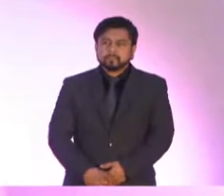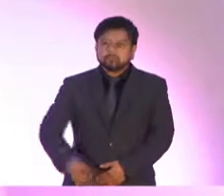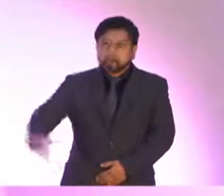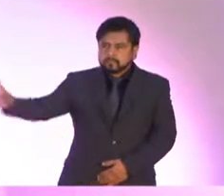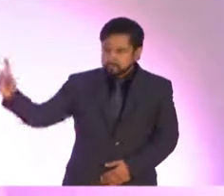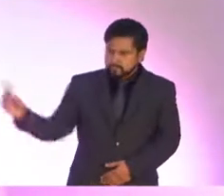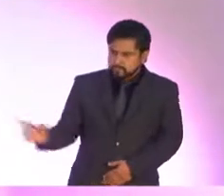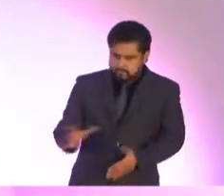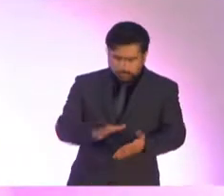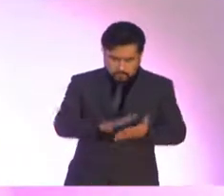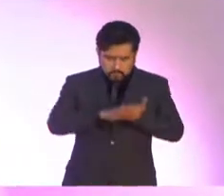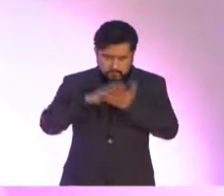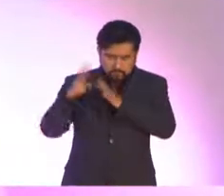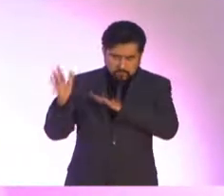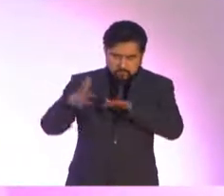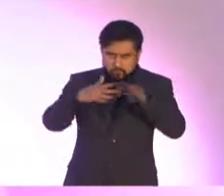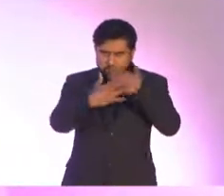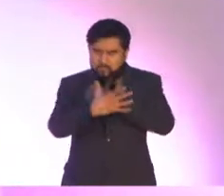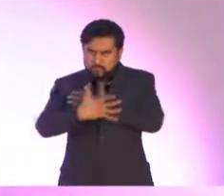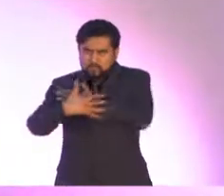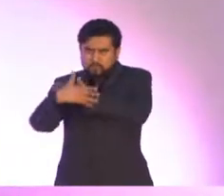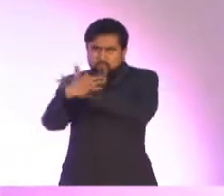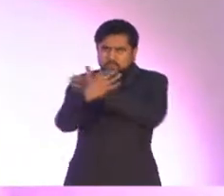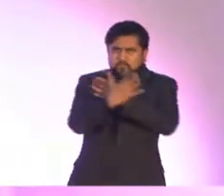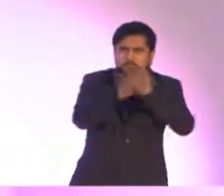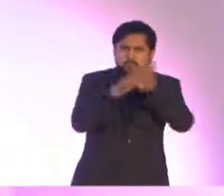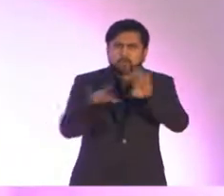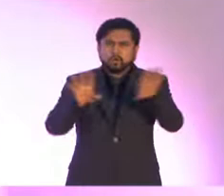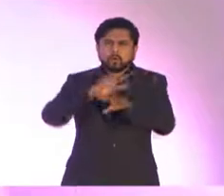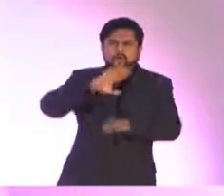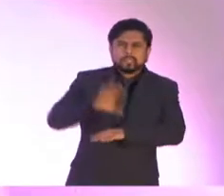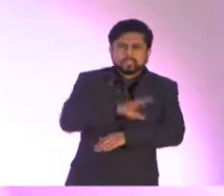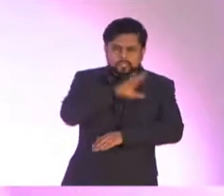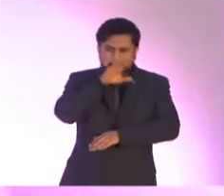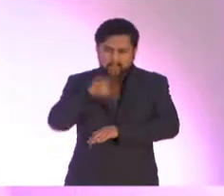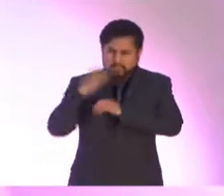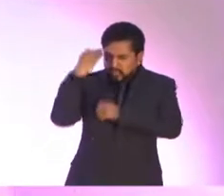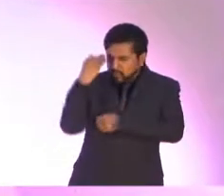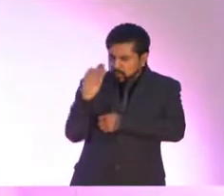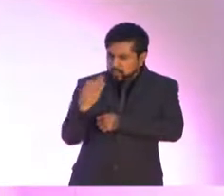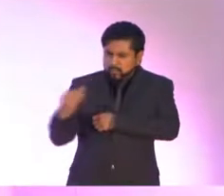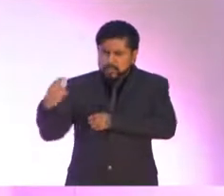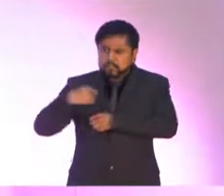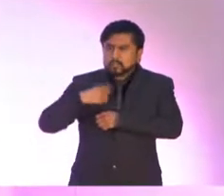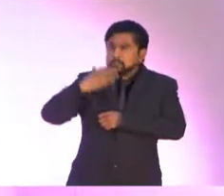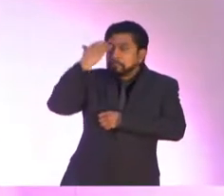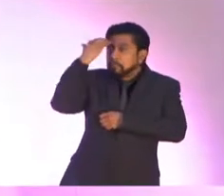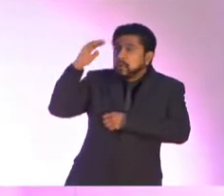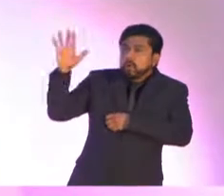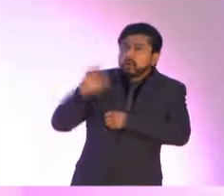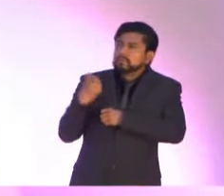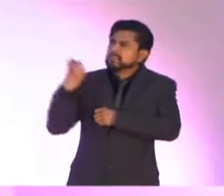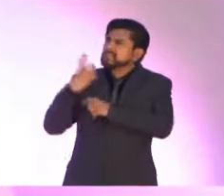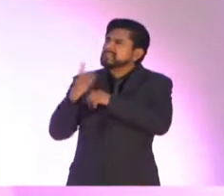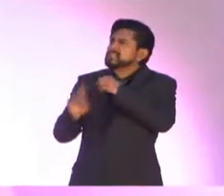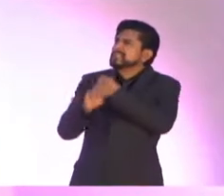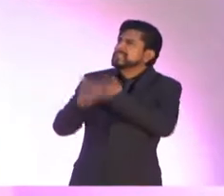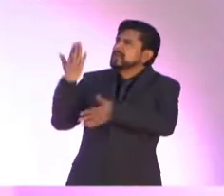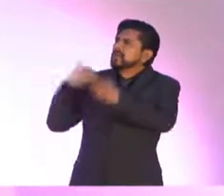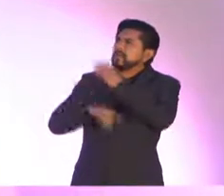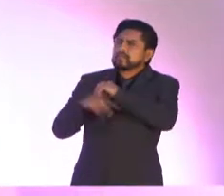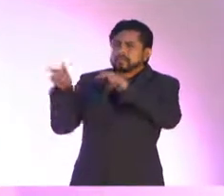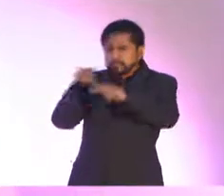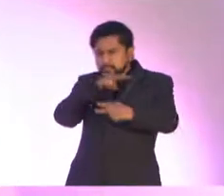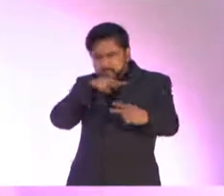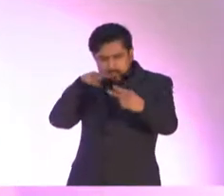Manos van al vuelo y se baten a muerte con el tiempo. Desconocemos esas auroras porque las nuestras se miran y